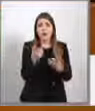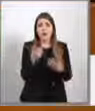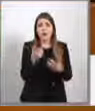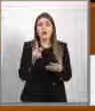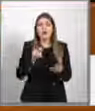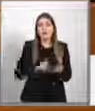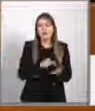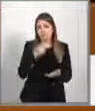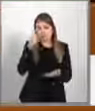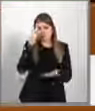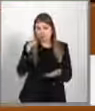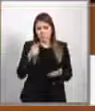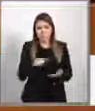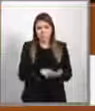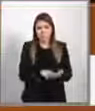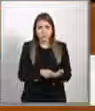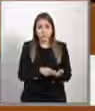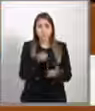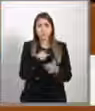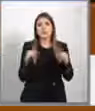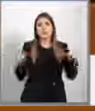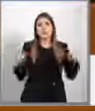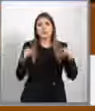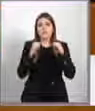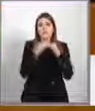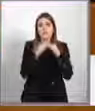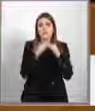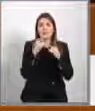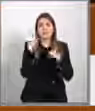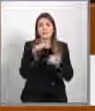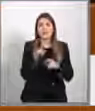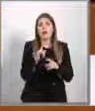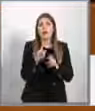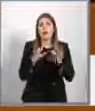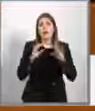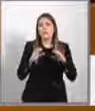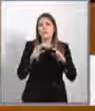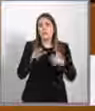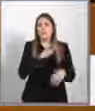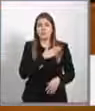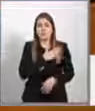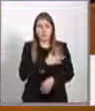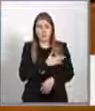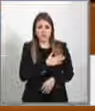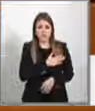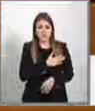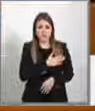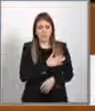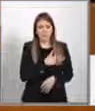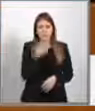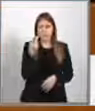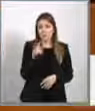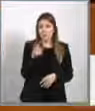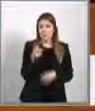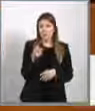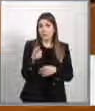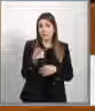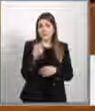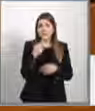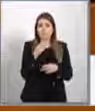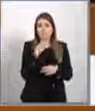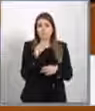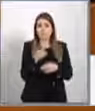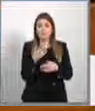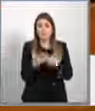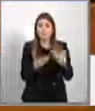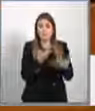la credibilidad en las instituciones de procuración de justicia. Pero el dictamen a discusión no promueve